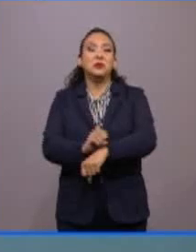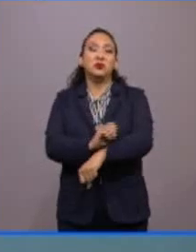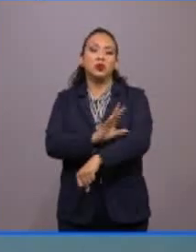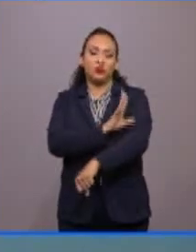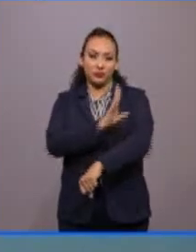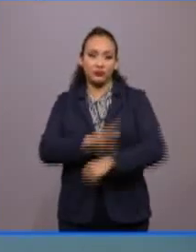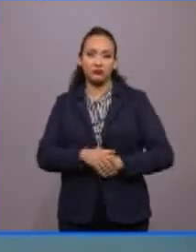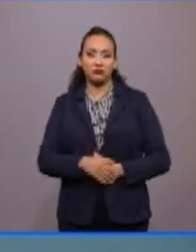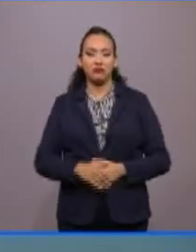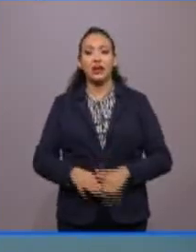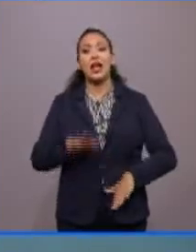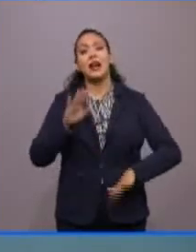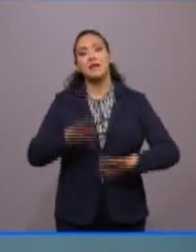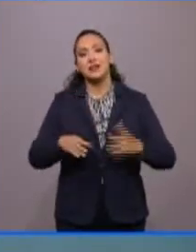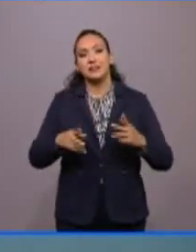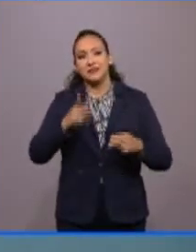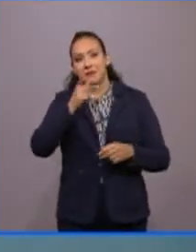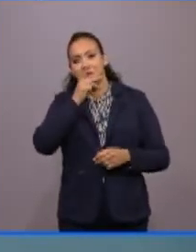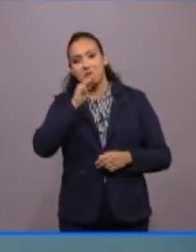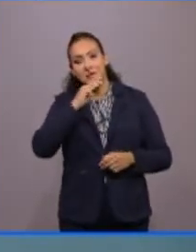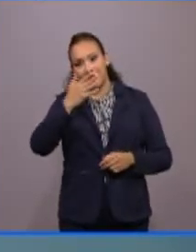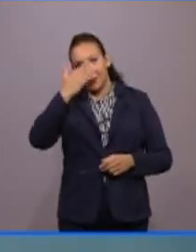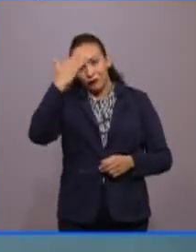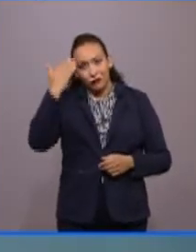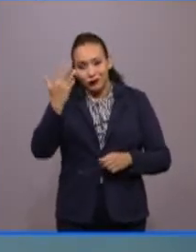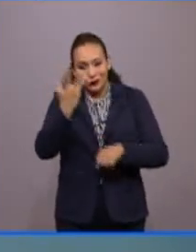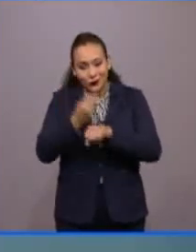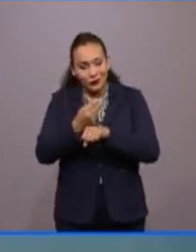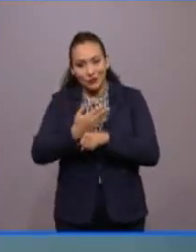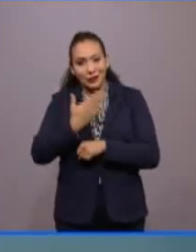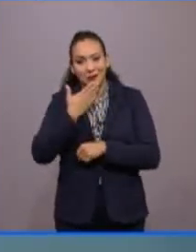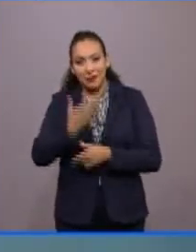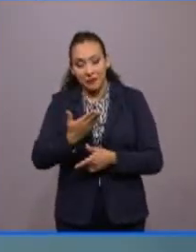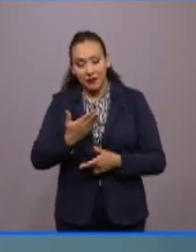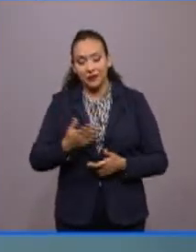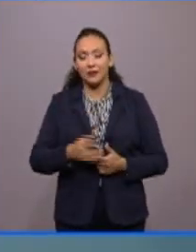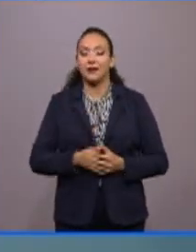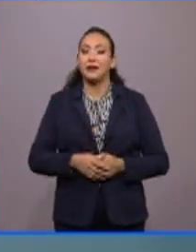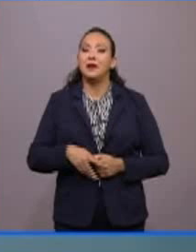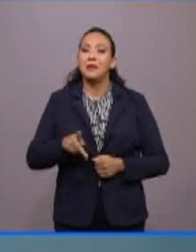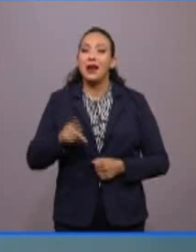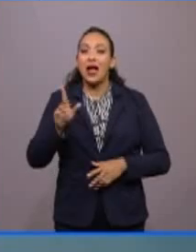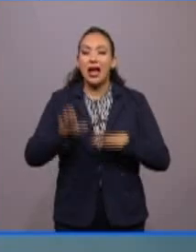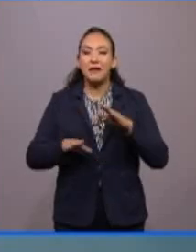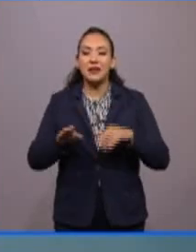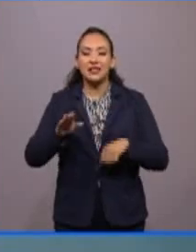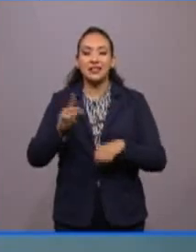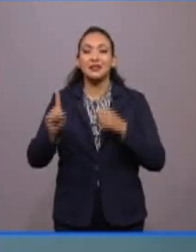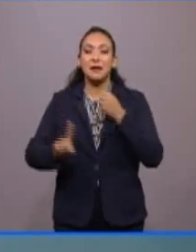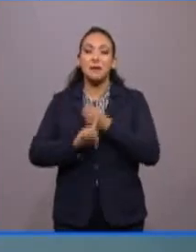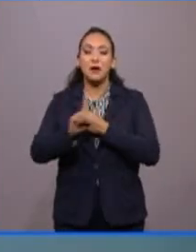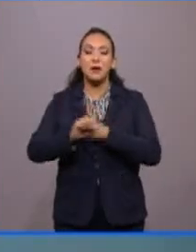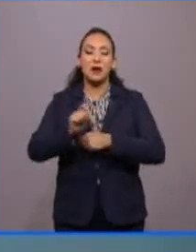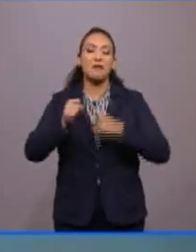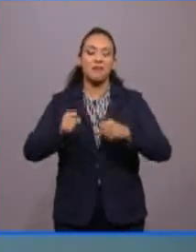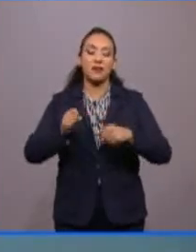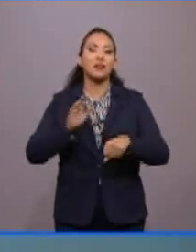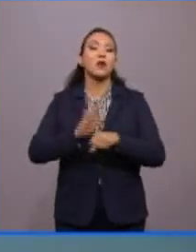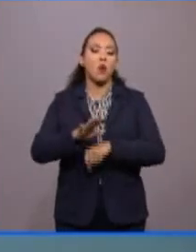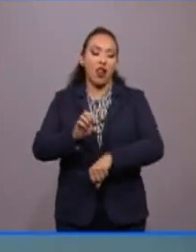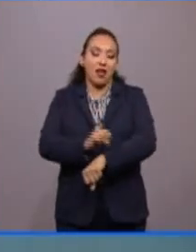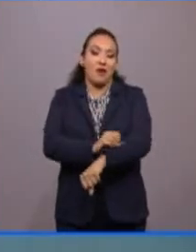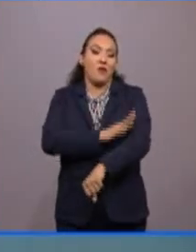veces por ignorancia, pero en la mayoría de los casos es por una cuestión emocional, porque la ignorancia se puede